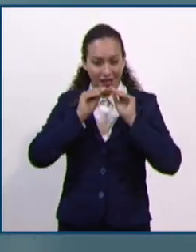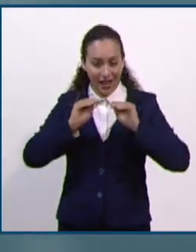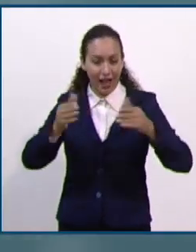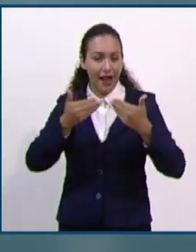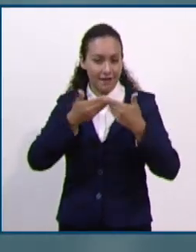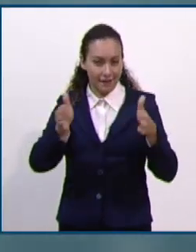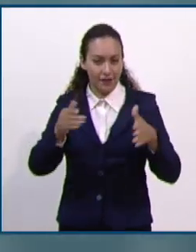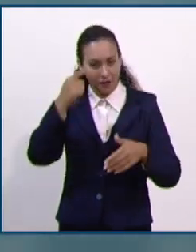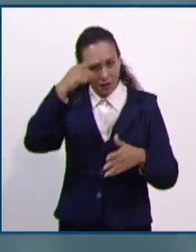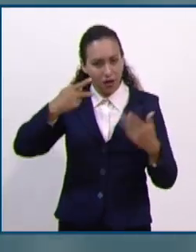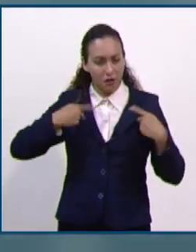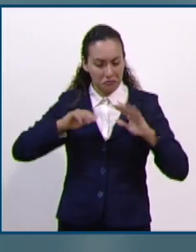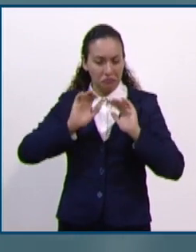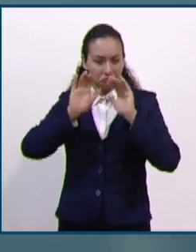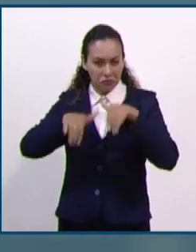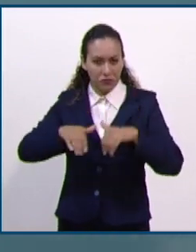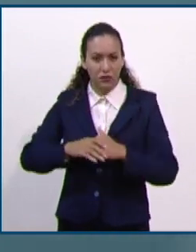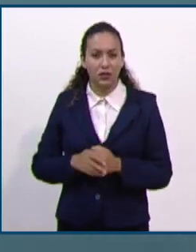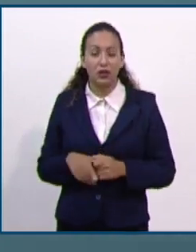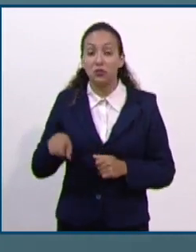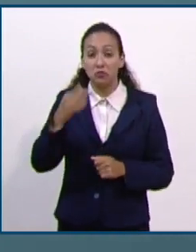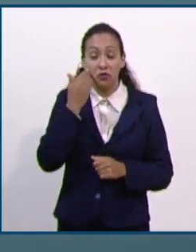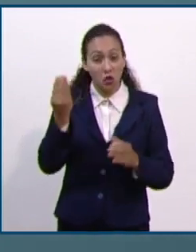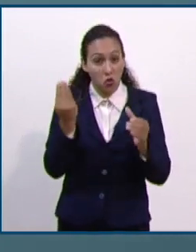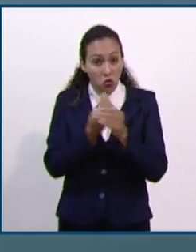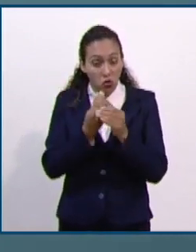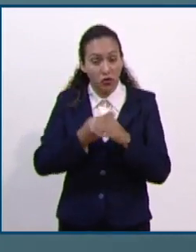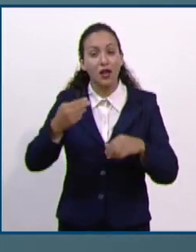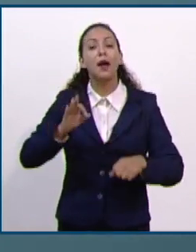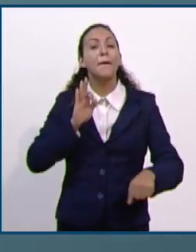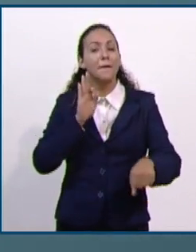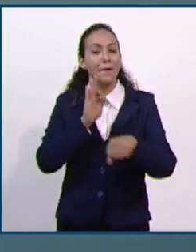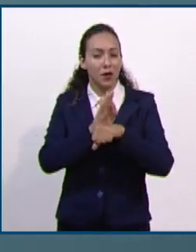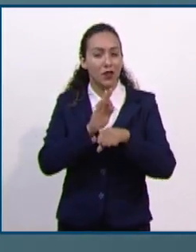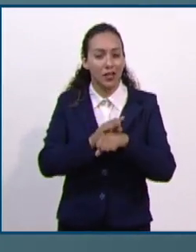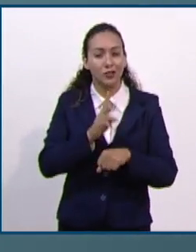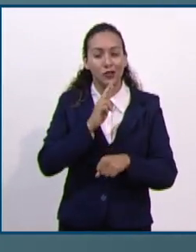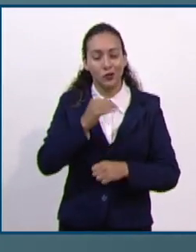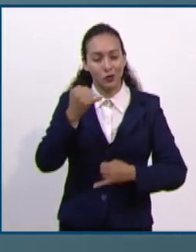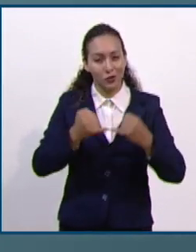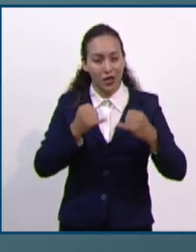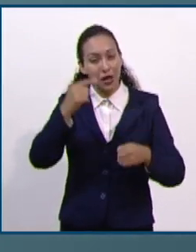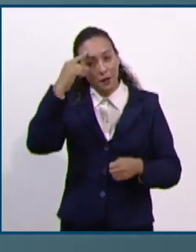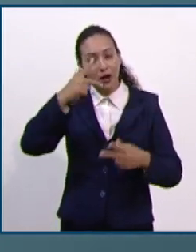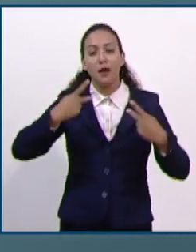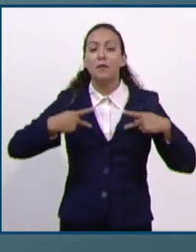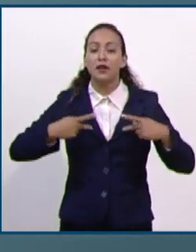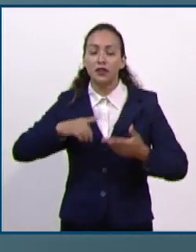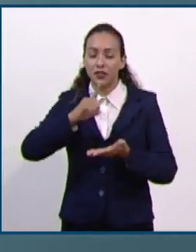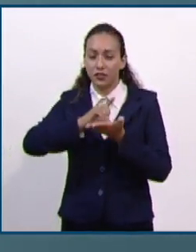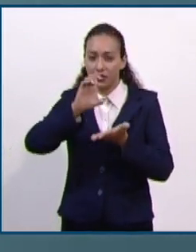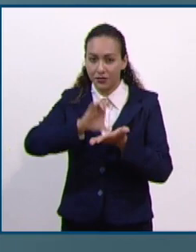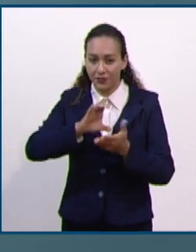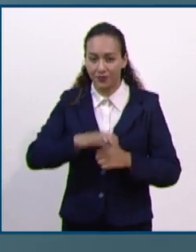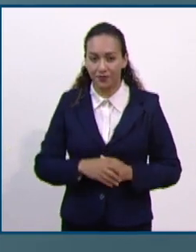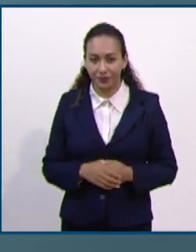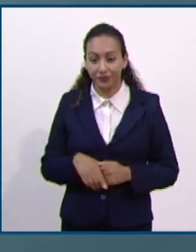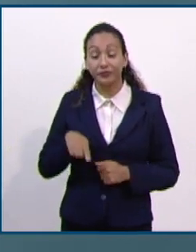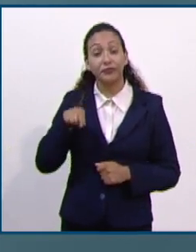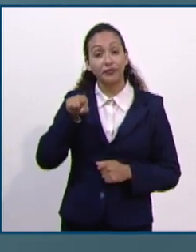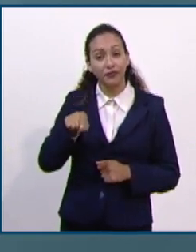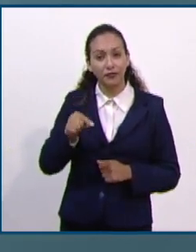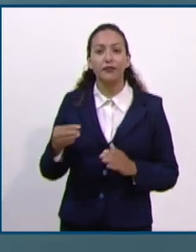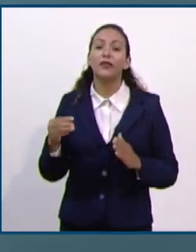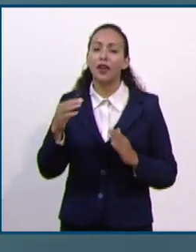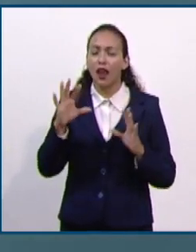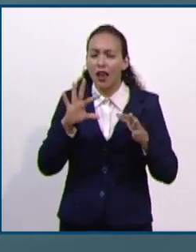en general para formar parte del curso Protección Jurisdiccional de las Personas con Discapacidad, en el que se abordarán los